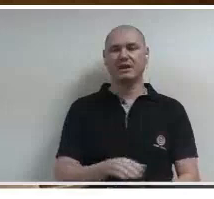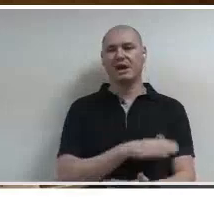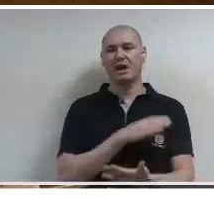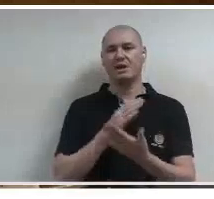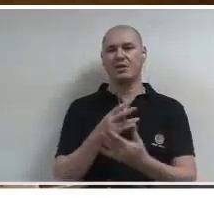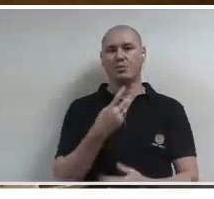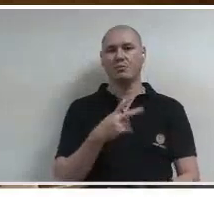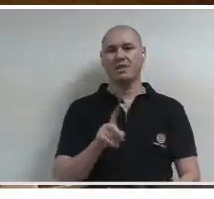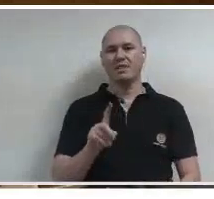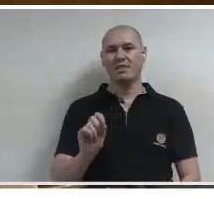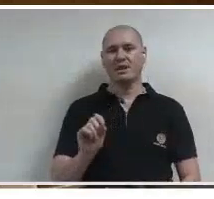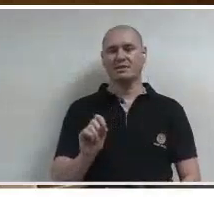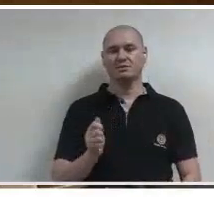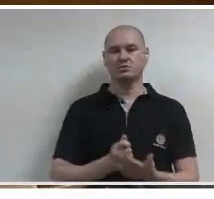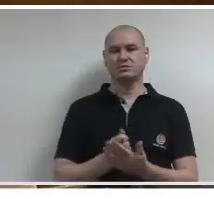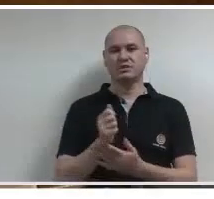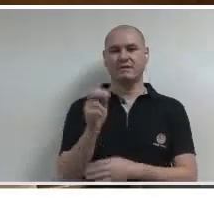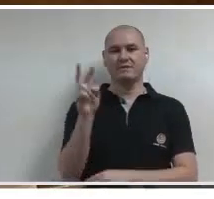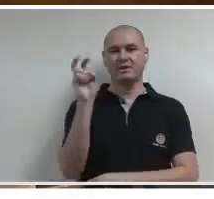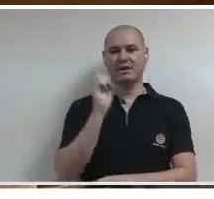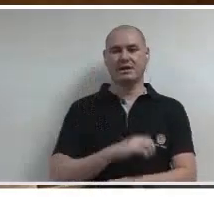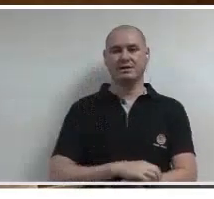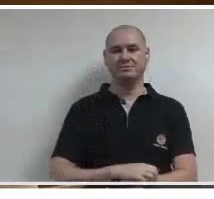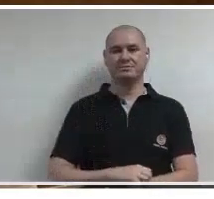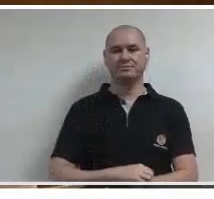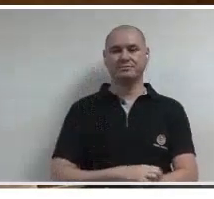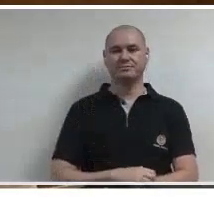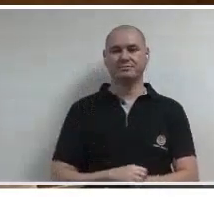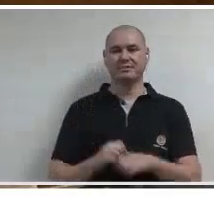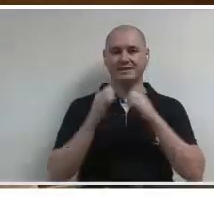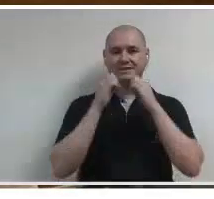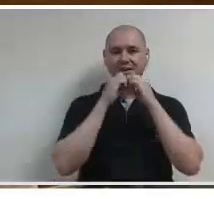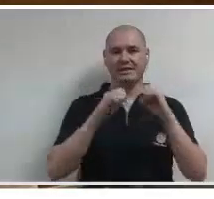del Ministerio Público 2007-2010 PB, auxiliar fiscal,